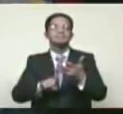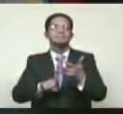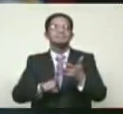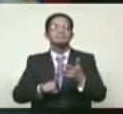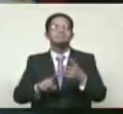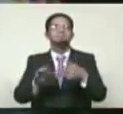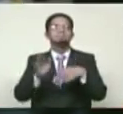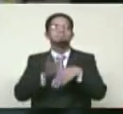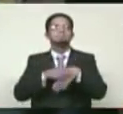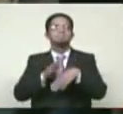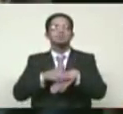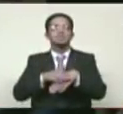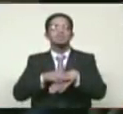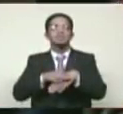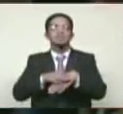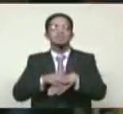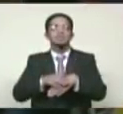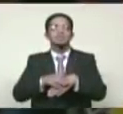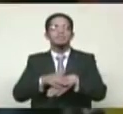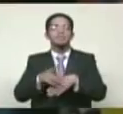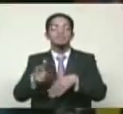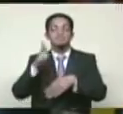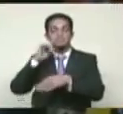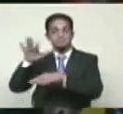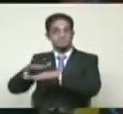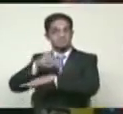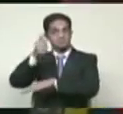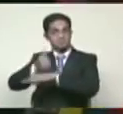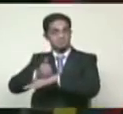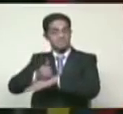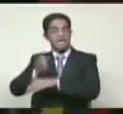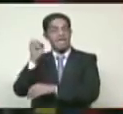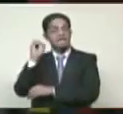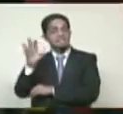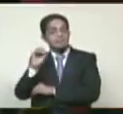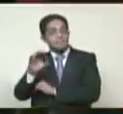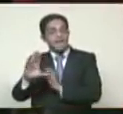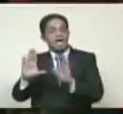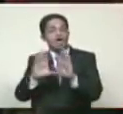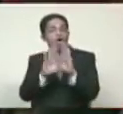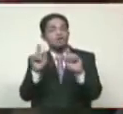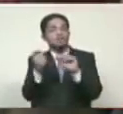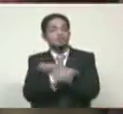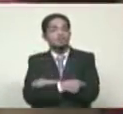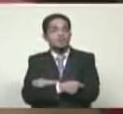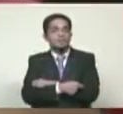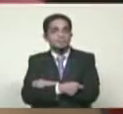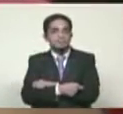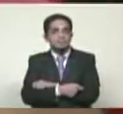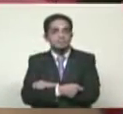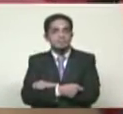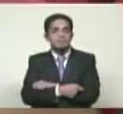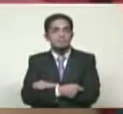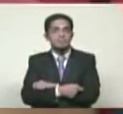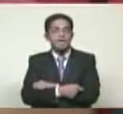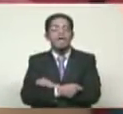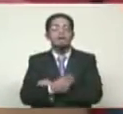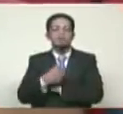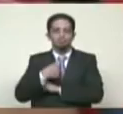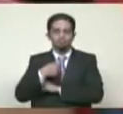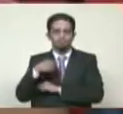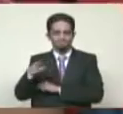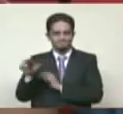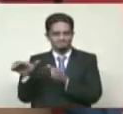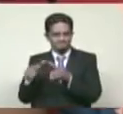porque es la Asamblea Nacional Constituyente. Así lo digo, así lo creo